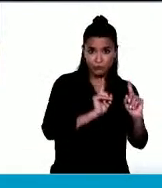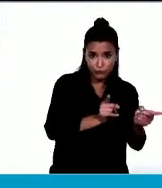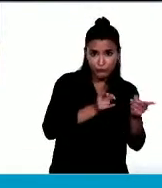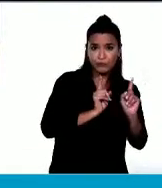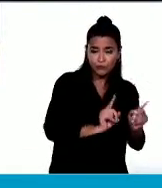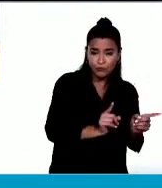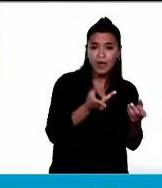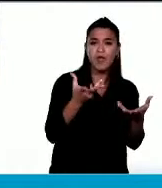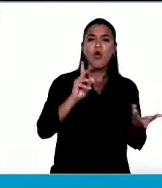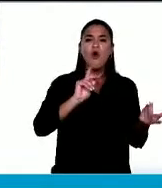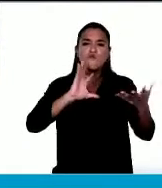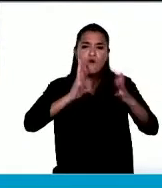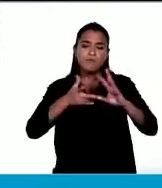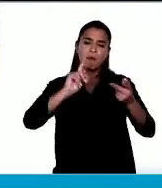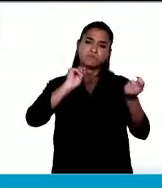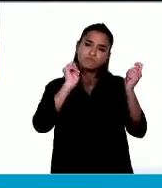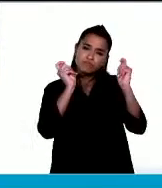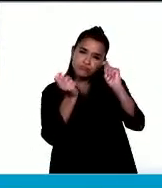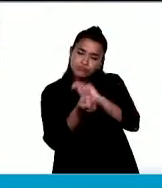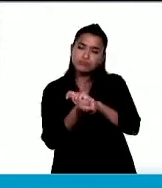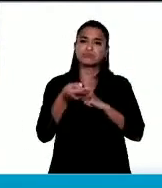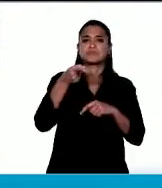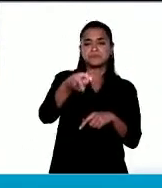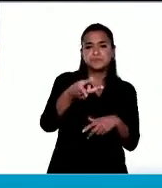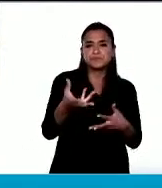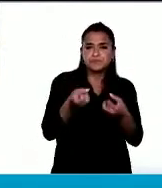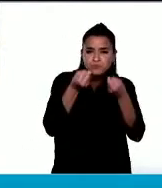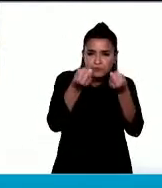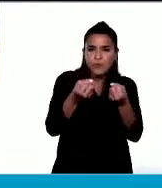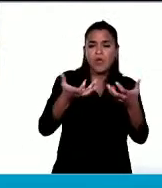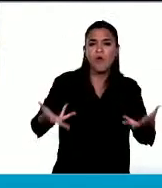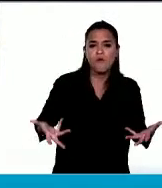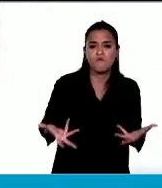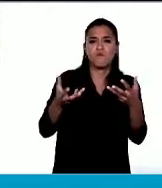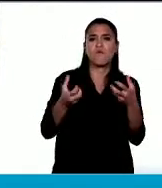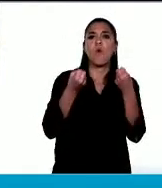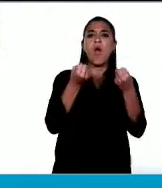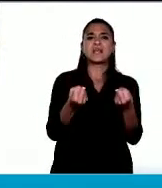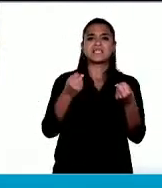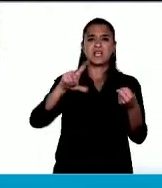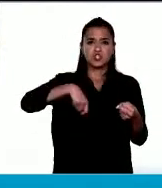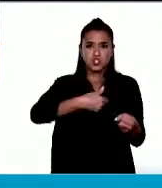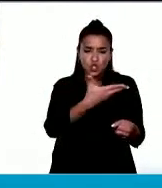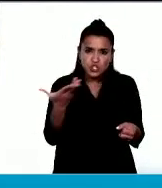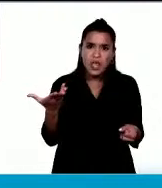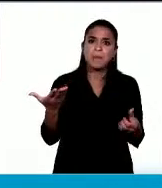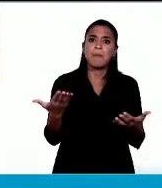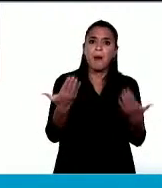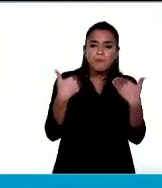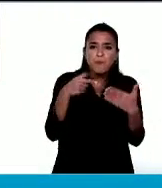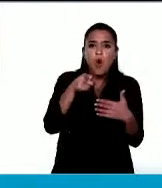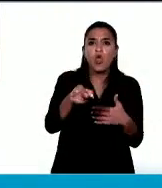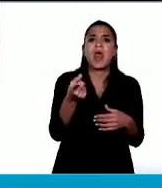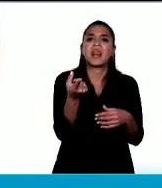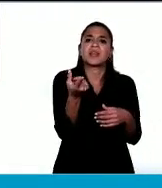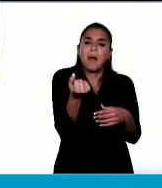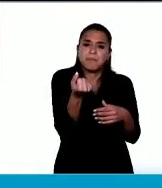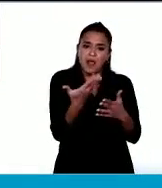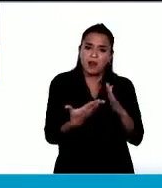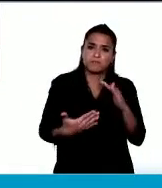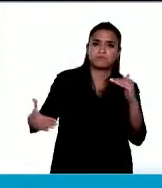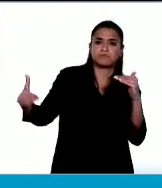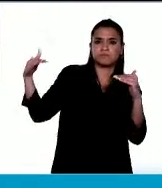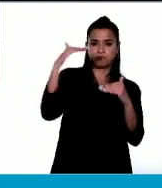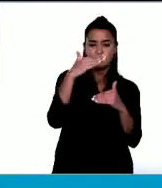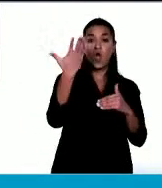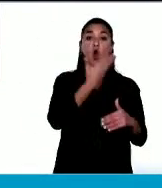sus formas y cuenta con la potencia enorme, con la fuerza social enorme para poder doblegar al capital, a sus gobiernos